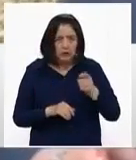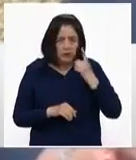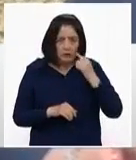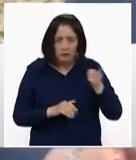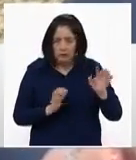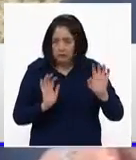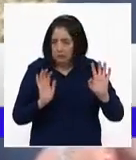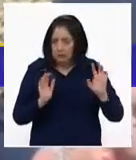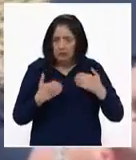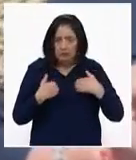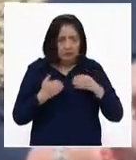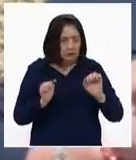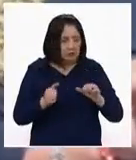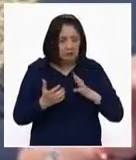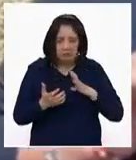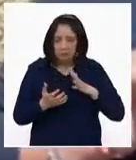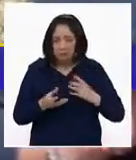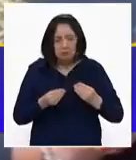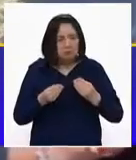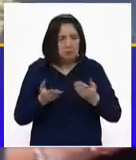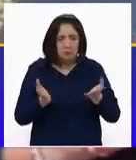tiene toda la predisposición